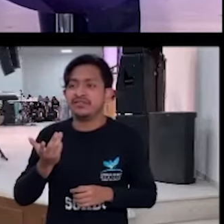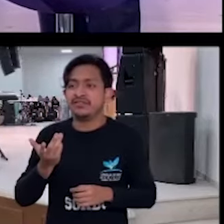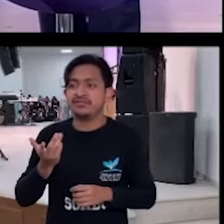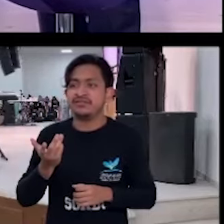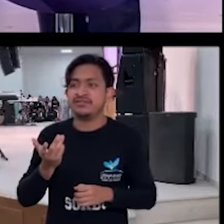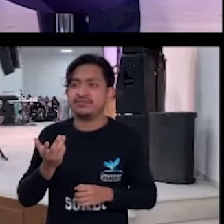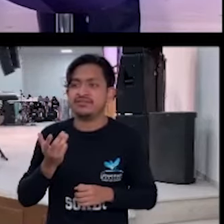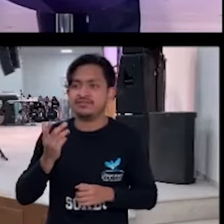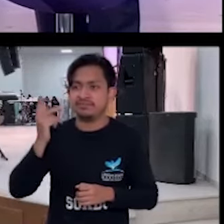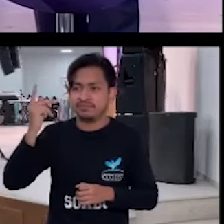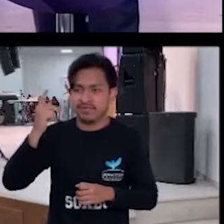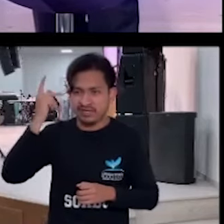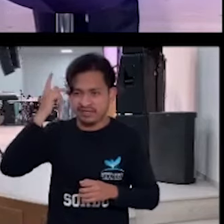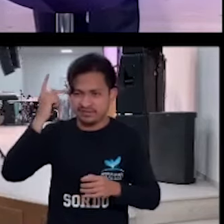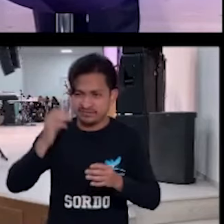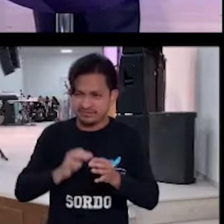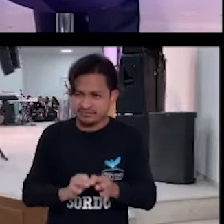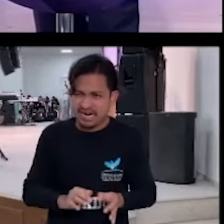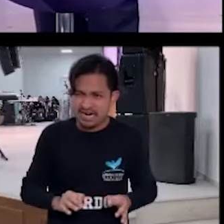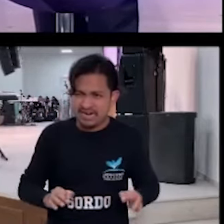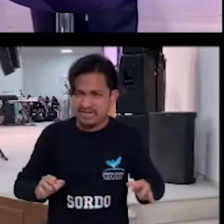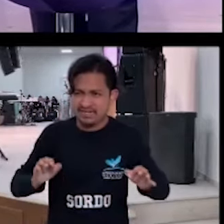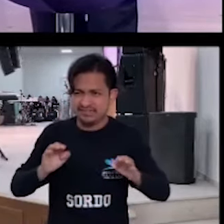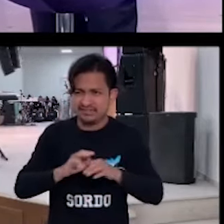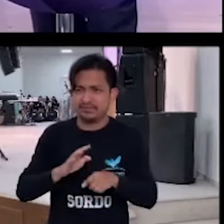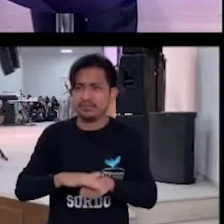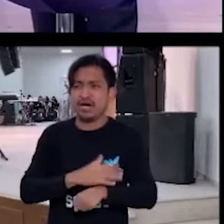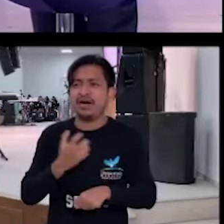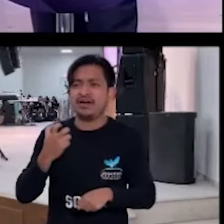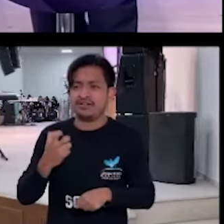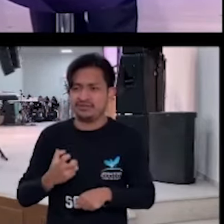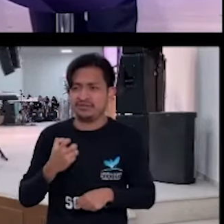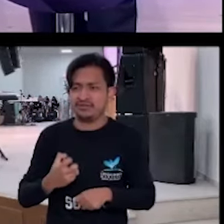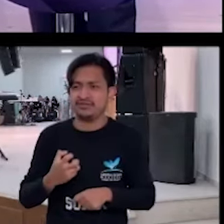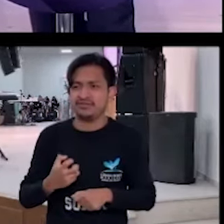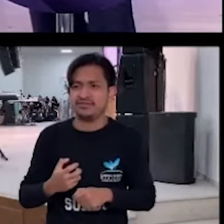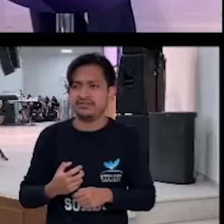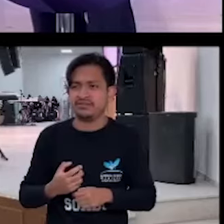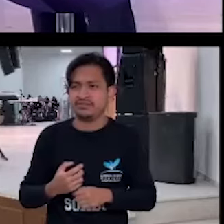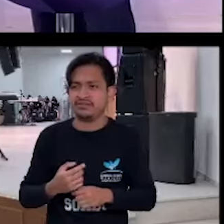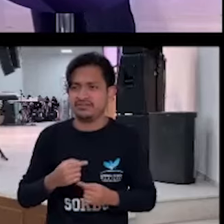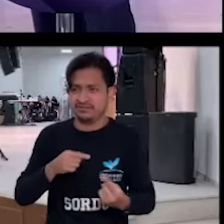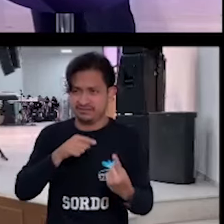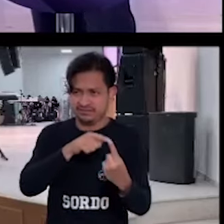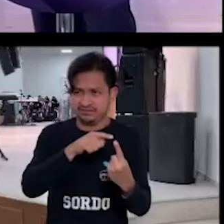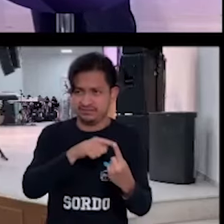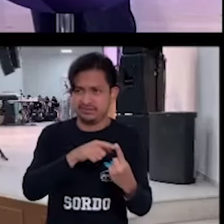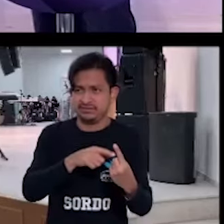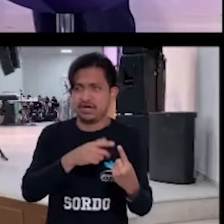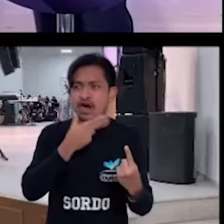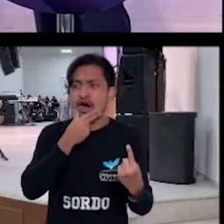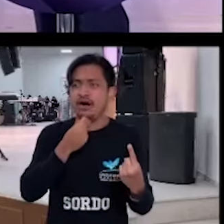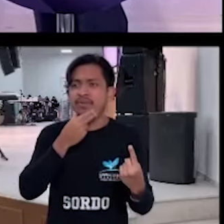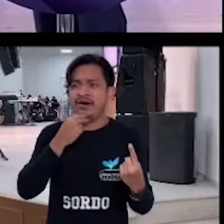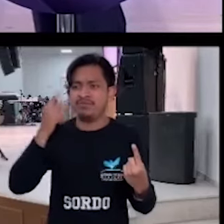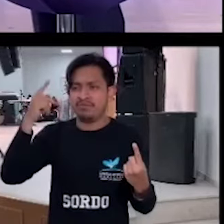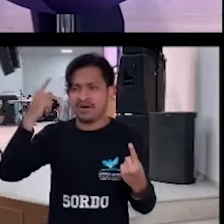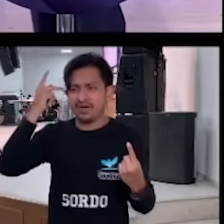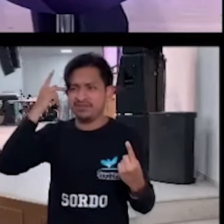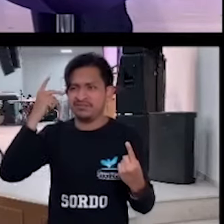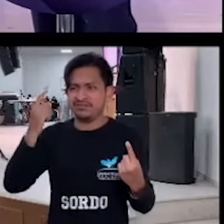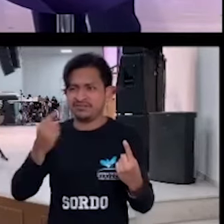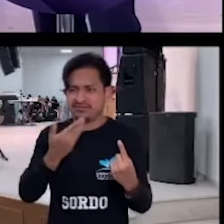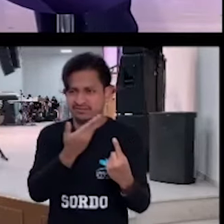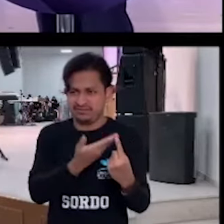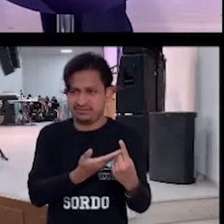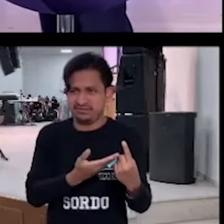razón, un anciano debe ser un hombre que lleve una vida intachable. Debe ser fiel